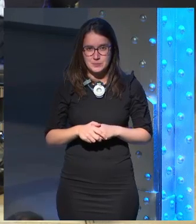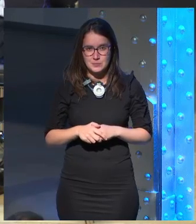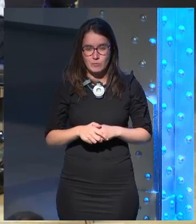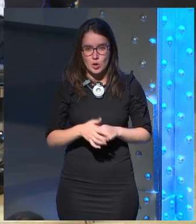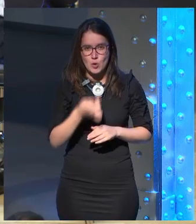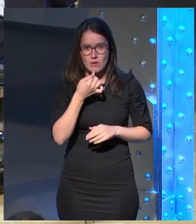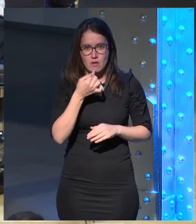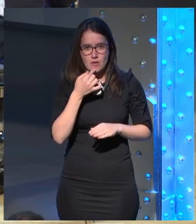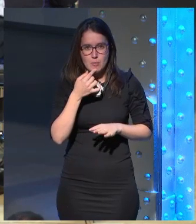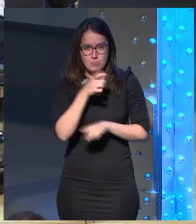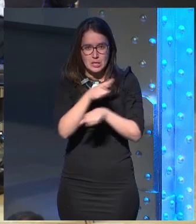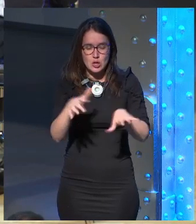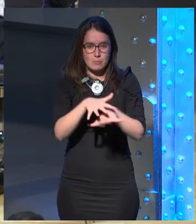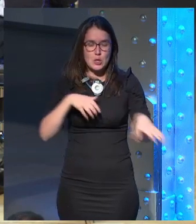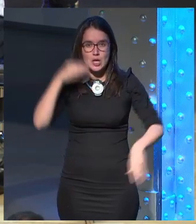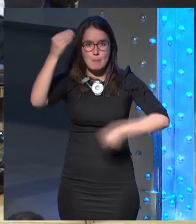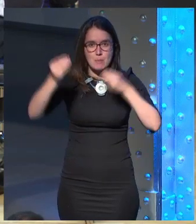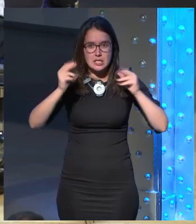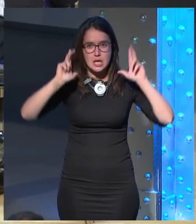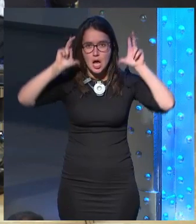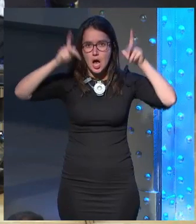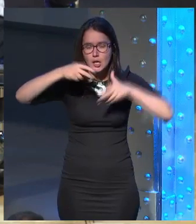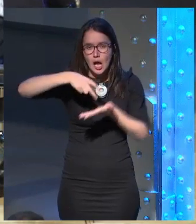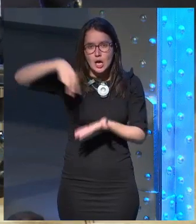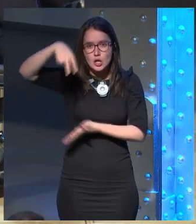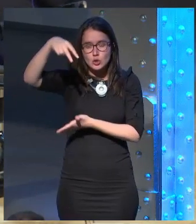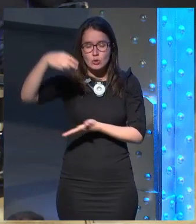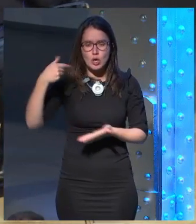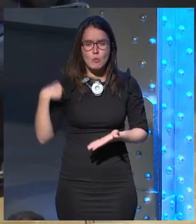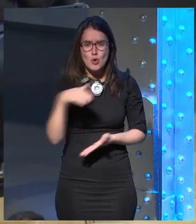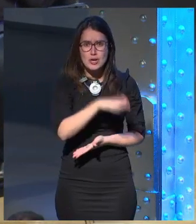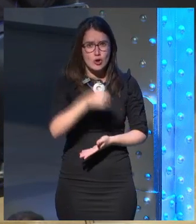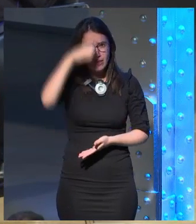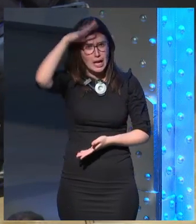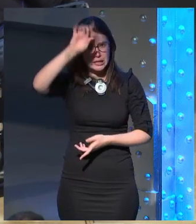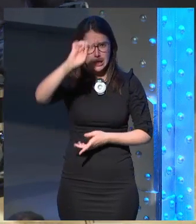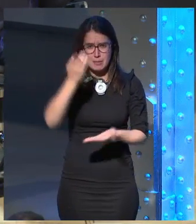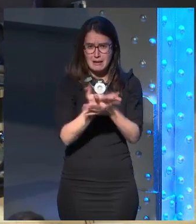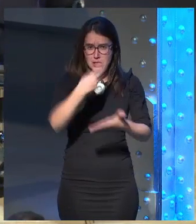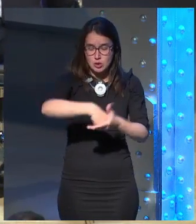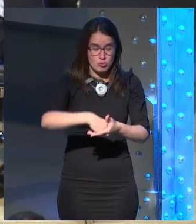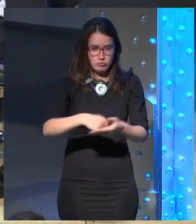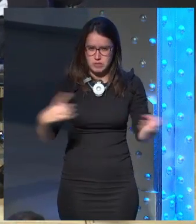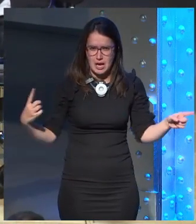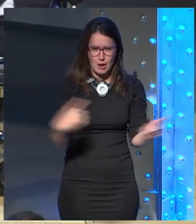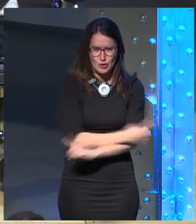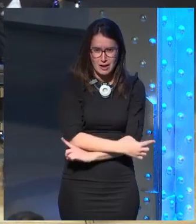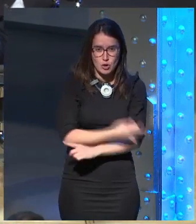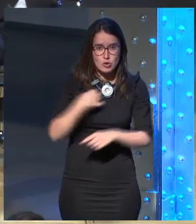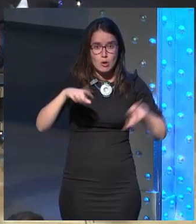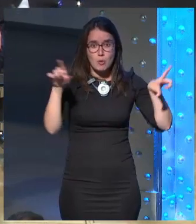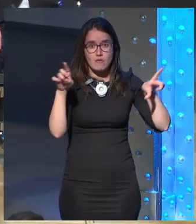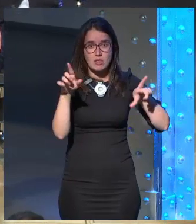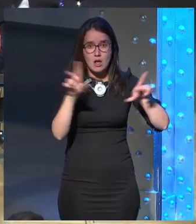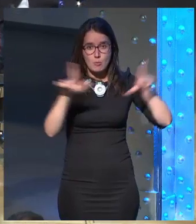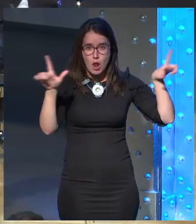Y como dices, la mayoría de la gente se imagina a un astronauta como el niño más inteligente de la clase. Y yo era precisamente lo contrario. Me pasaba más tiempo mirando por la ventana y